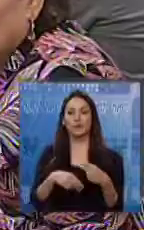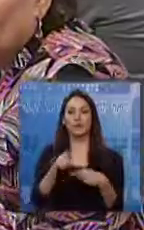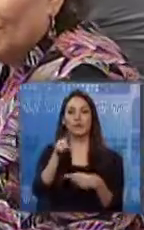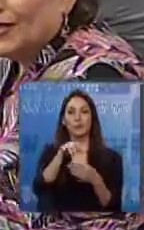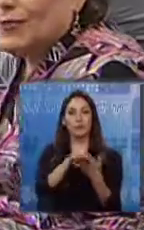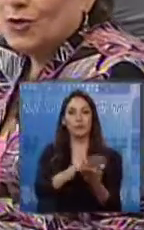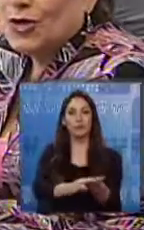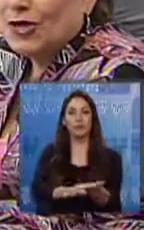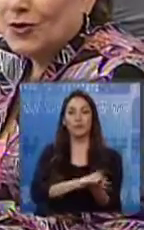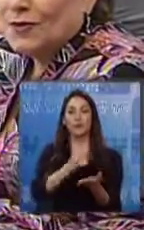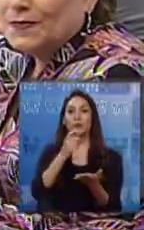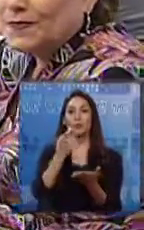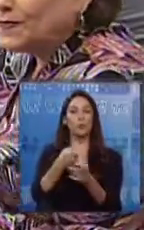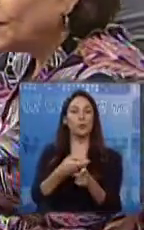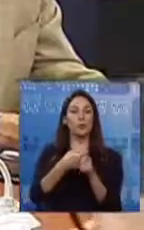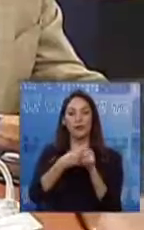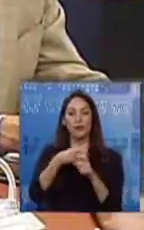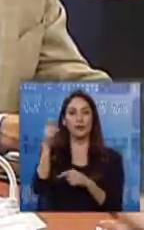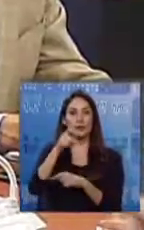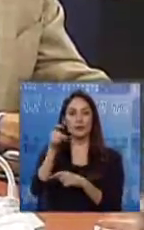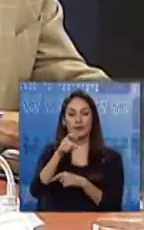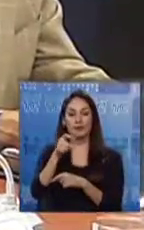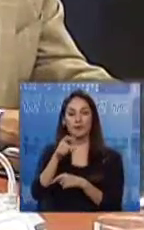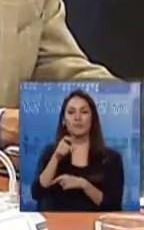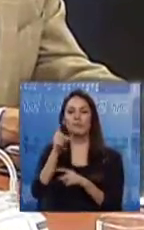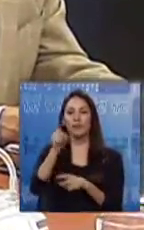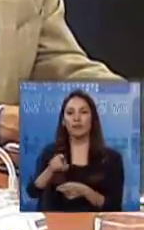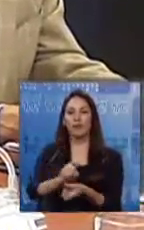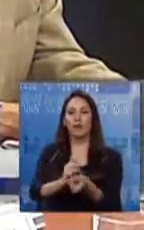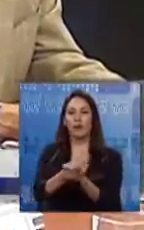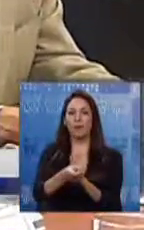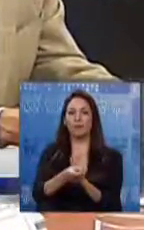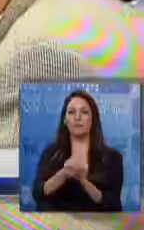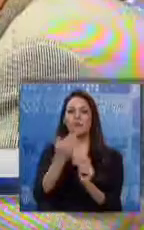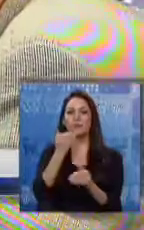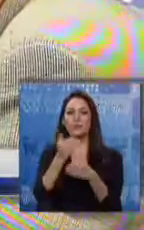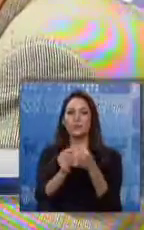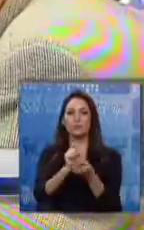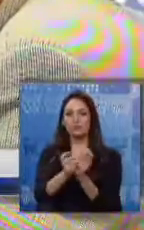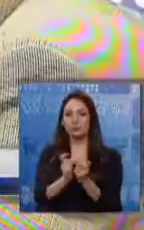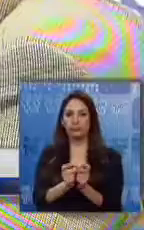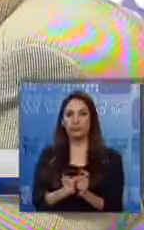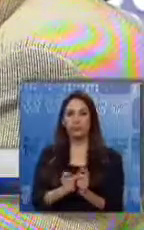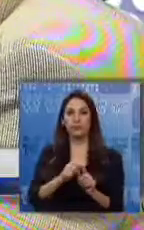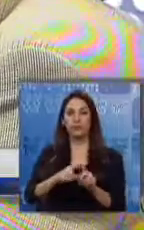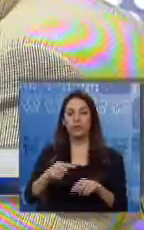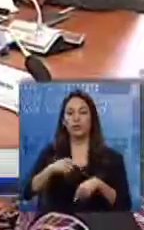que tiene carácter de económico urgente, obligó a que se modifique la vacancia legislativa. La Asamblea tiene